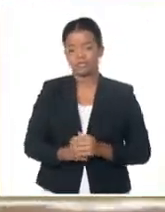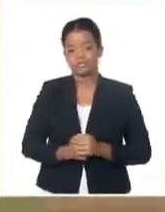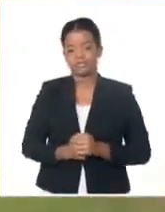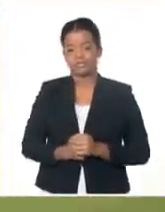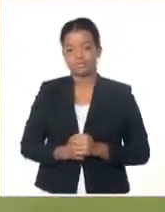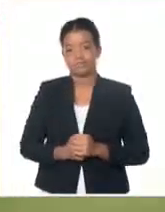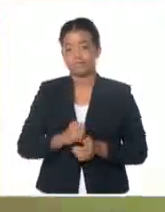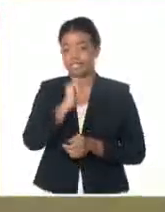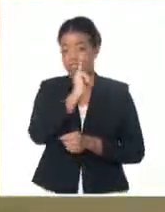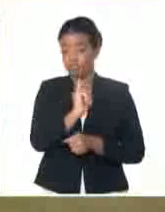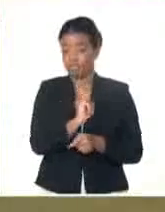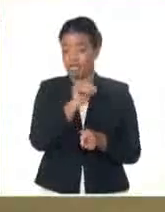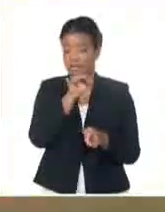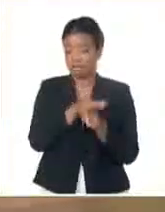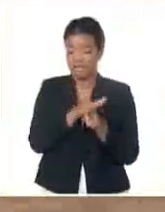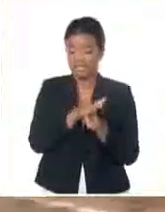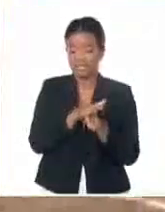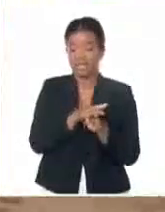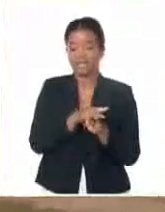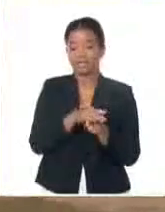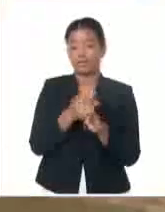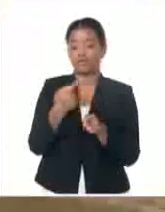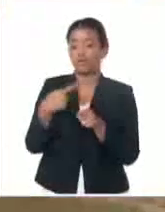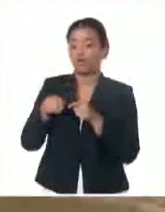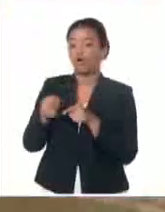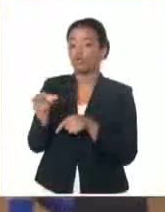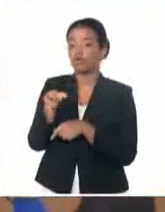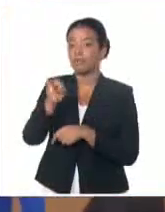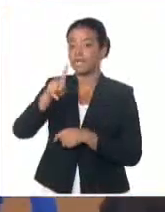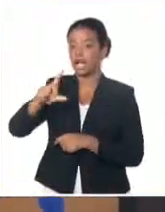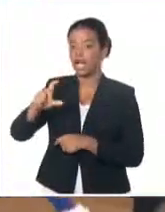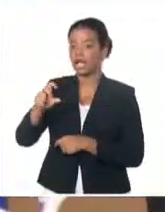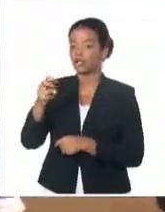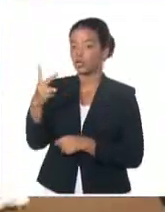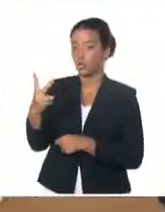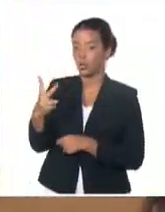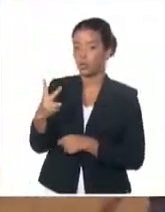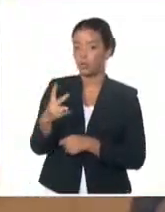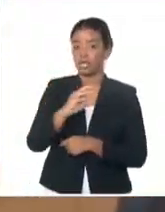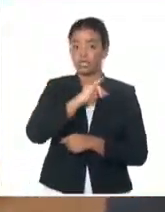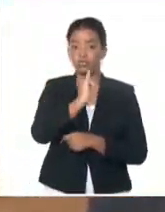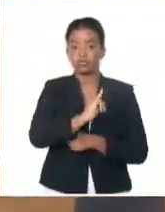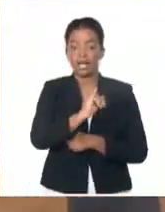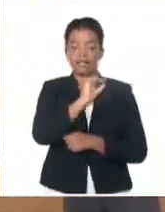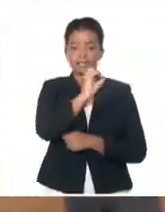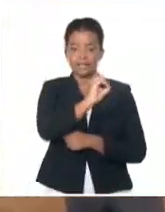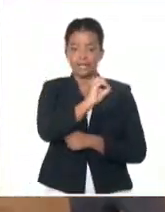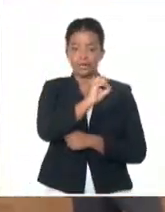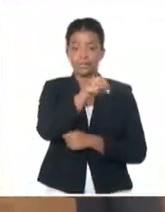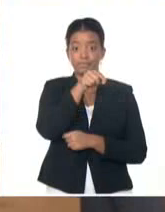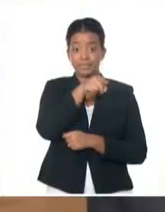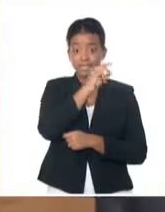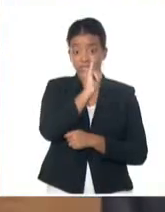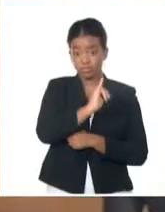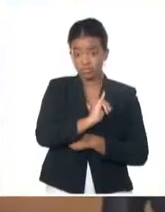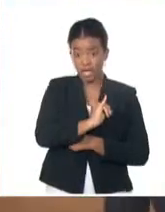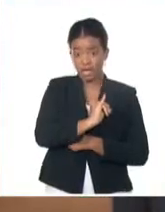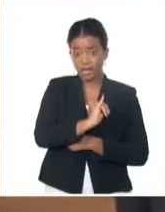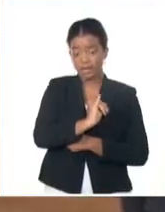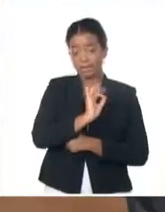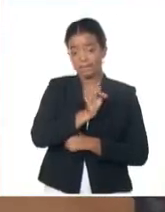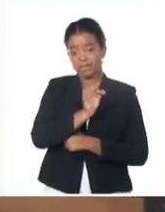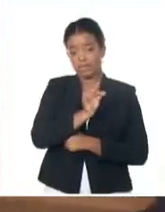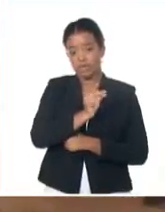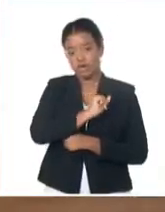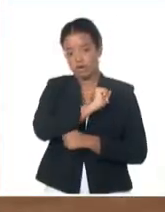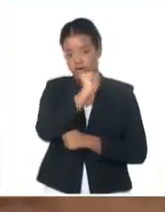un 2-0 en contra en el estadio Augusto César Sandino ante Villa Clara y ganaron el séptimo para proclamarse campeones y alzar así su duodécimo